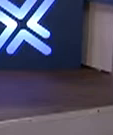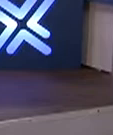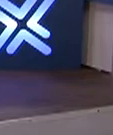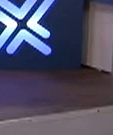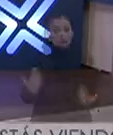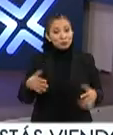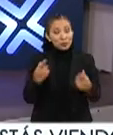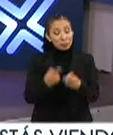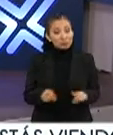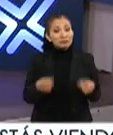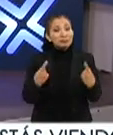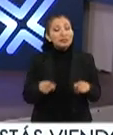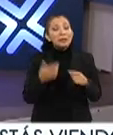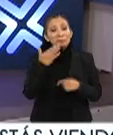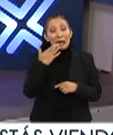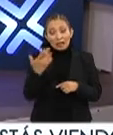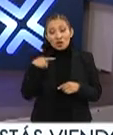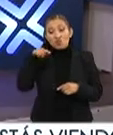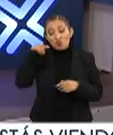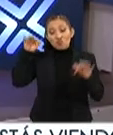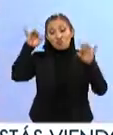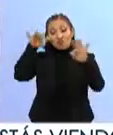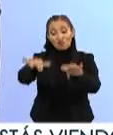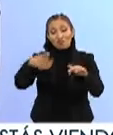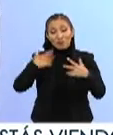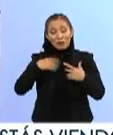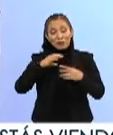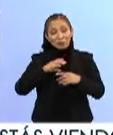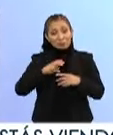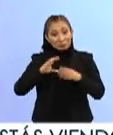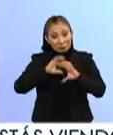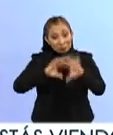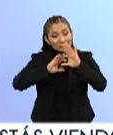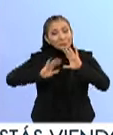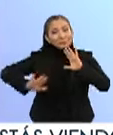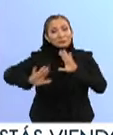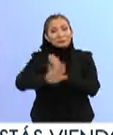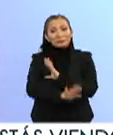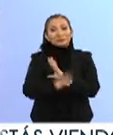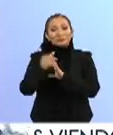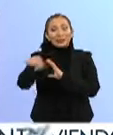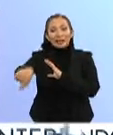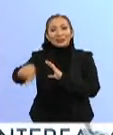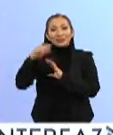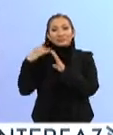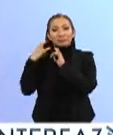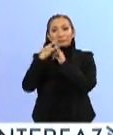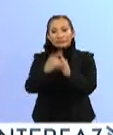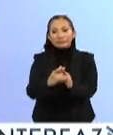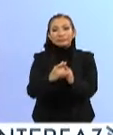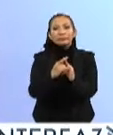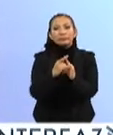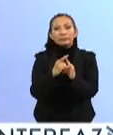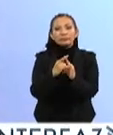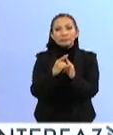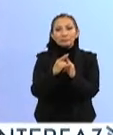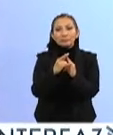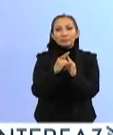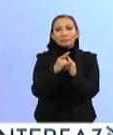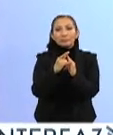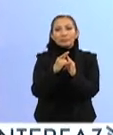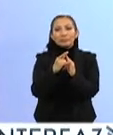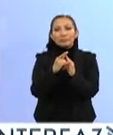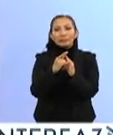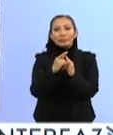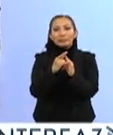Pues vaya música, vaya evento que se dio ahí en el marco de esta inauguración del festival